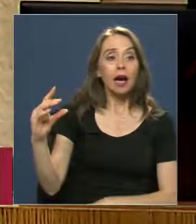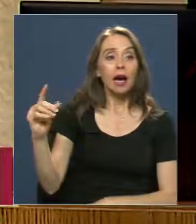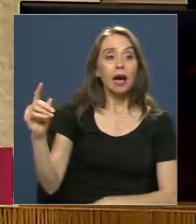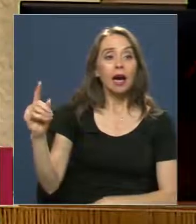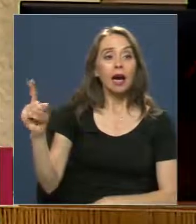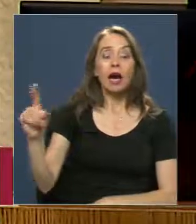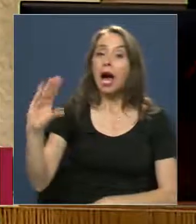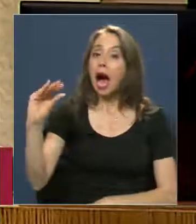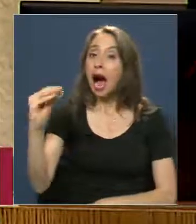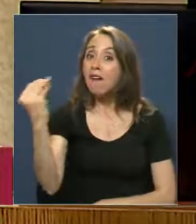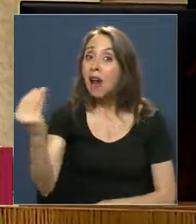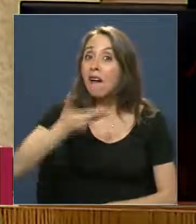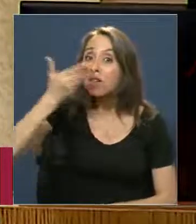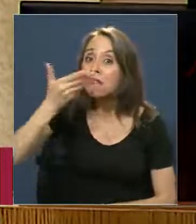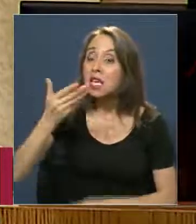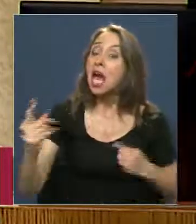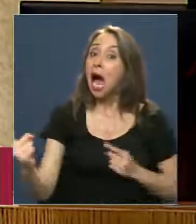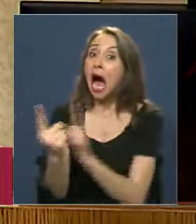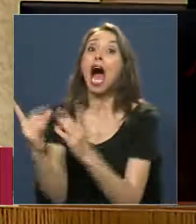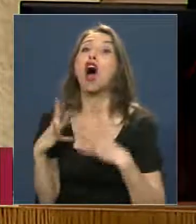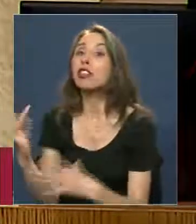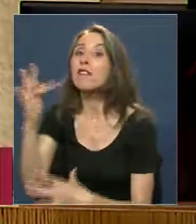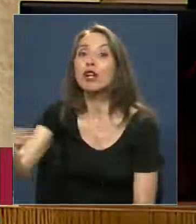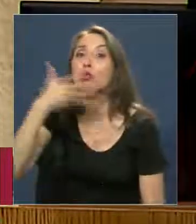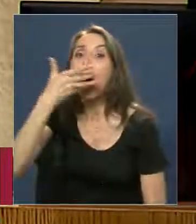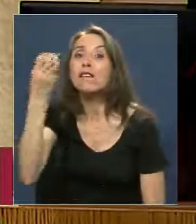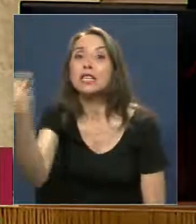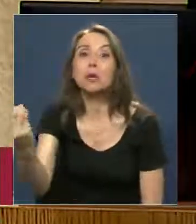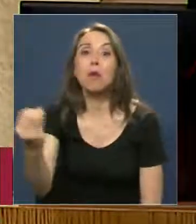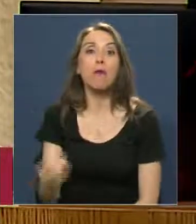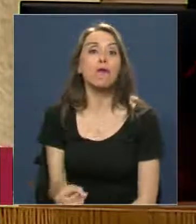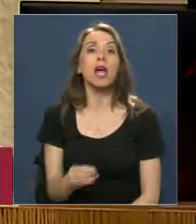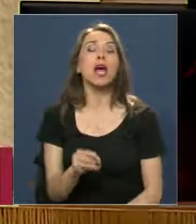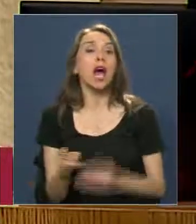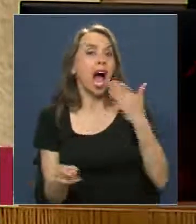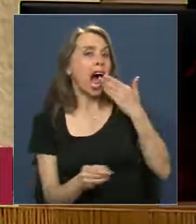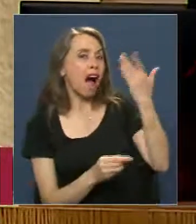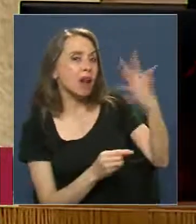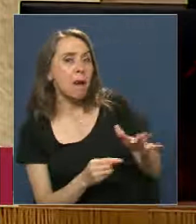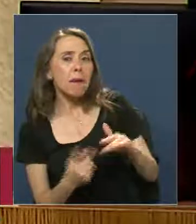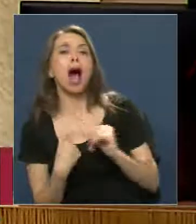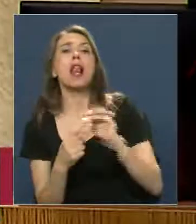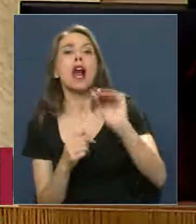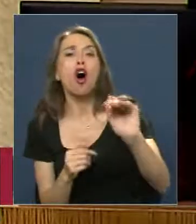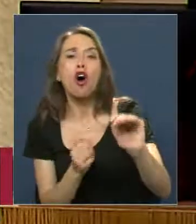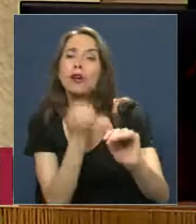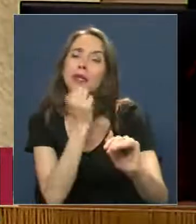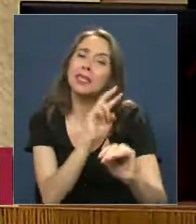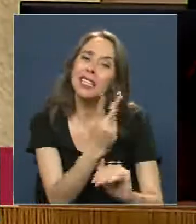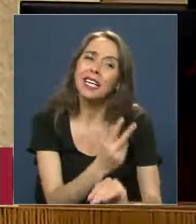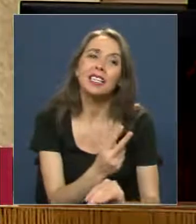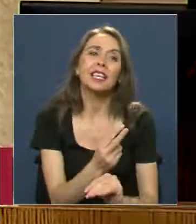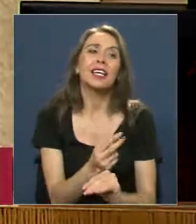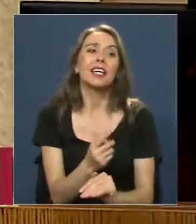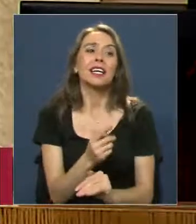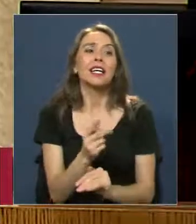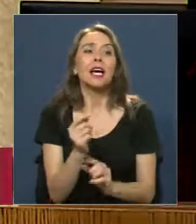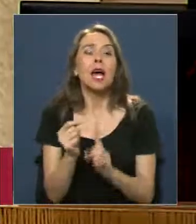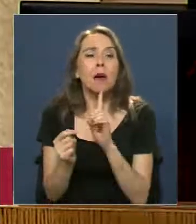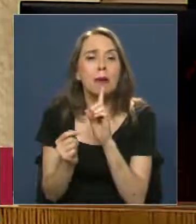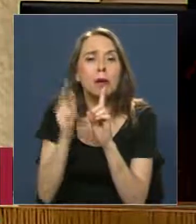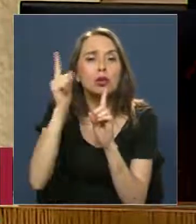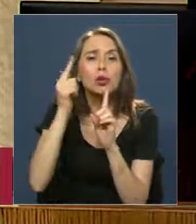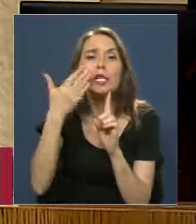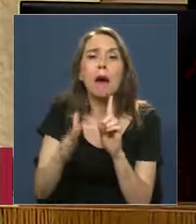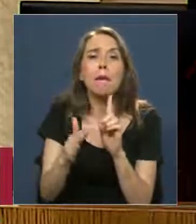bien, voy y lo felicito. Cuando veo que habla alguien mal, voy y le corrijo. Mira, estaba muy cerca del micrófono, que